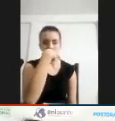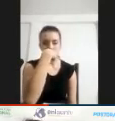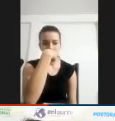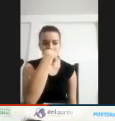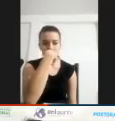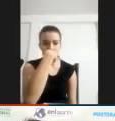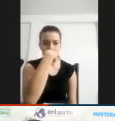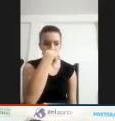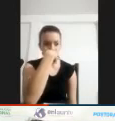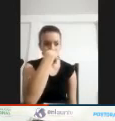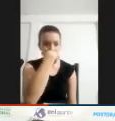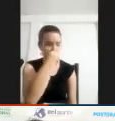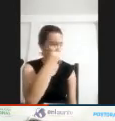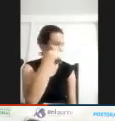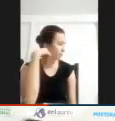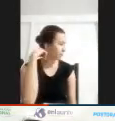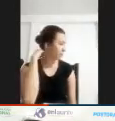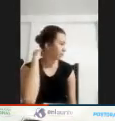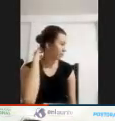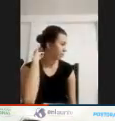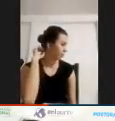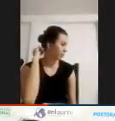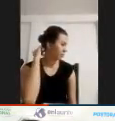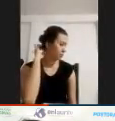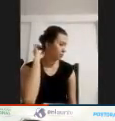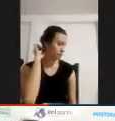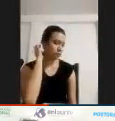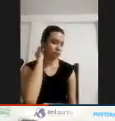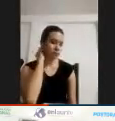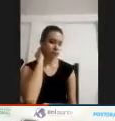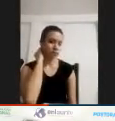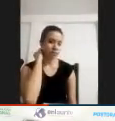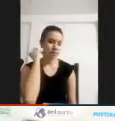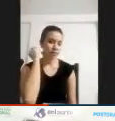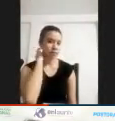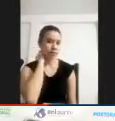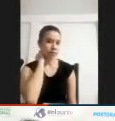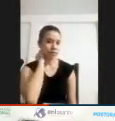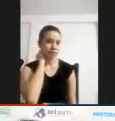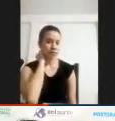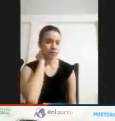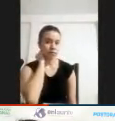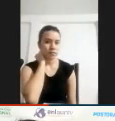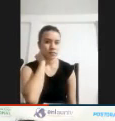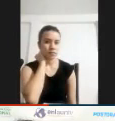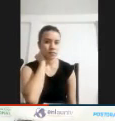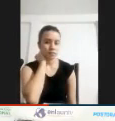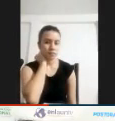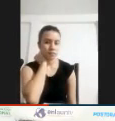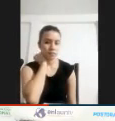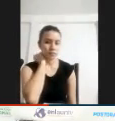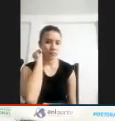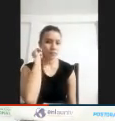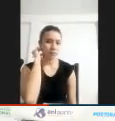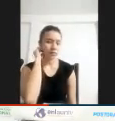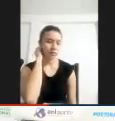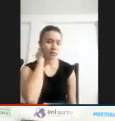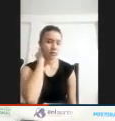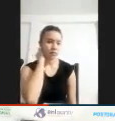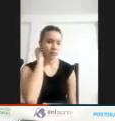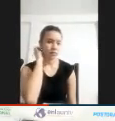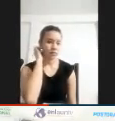quisiera, ya estos últimos 3 minutos, muchachos, sé que el tiempo de verdad pasa volando, quisiera preguntarles